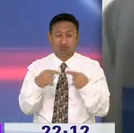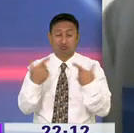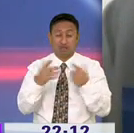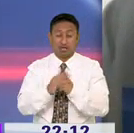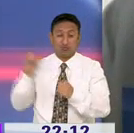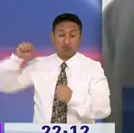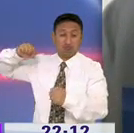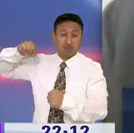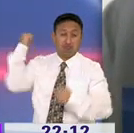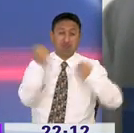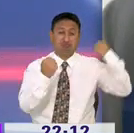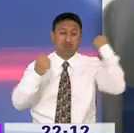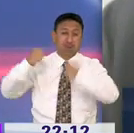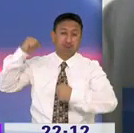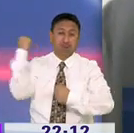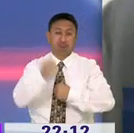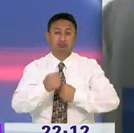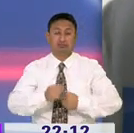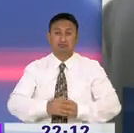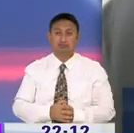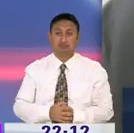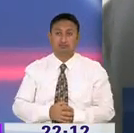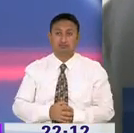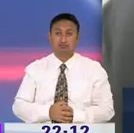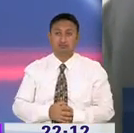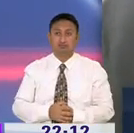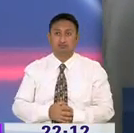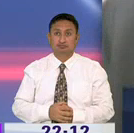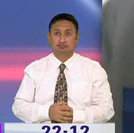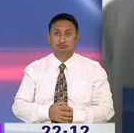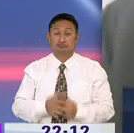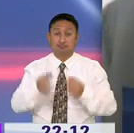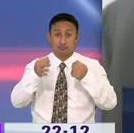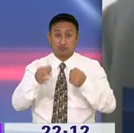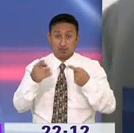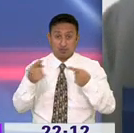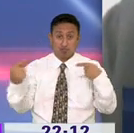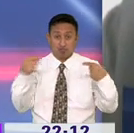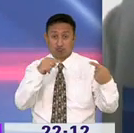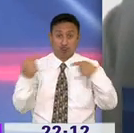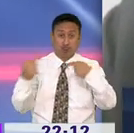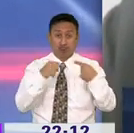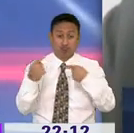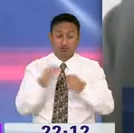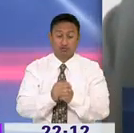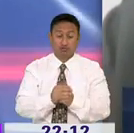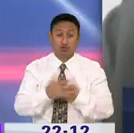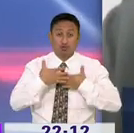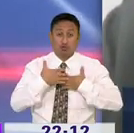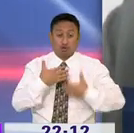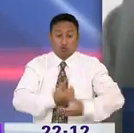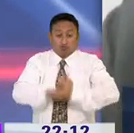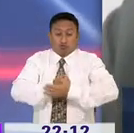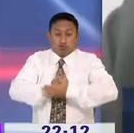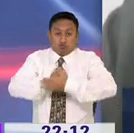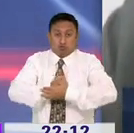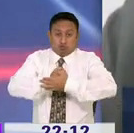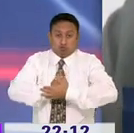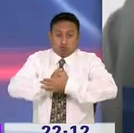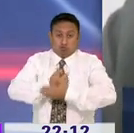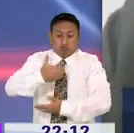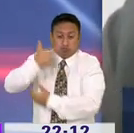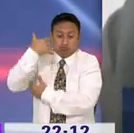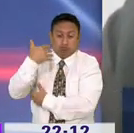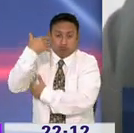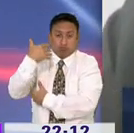golpes para la conviviente, y que en el momento de la discusión, del forcejeo, ella tenía al bebé en brazos. Entonces,